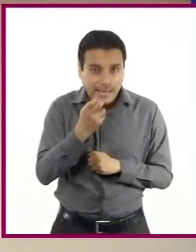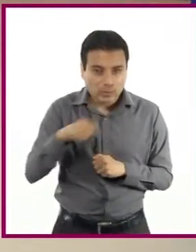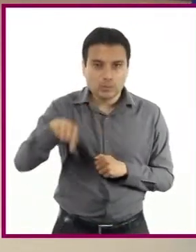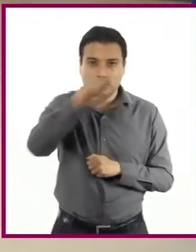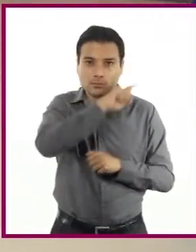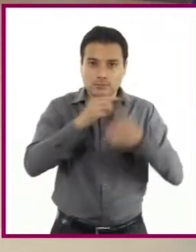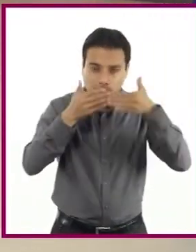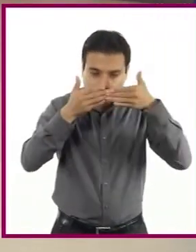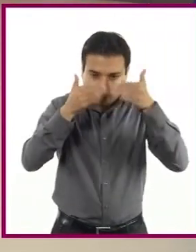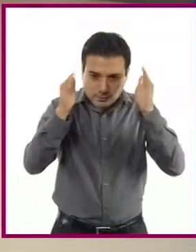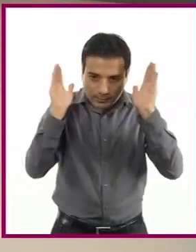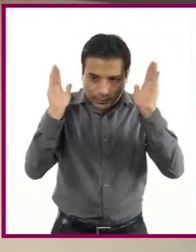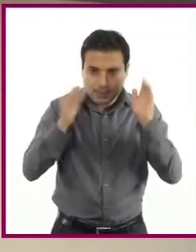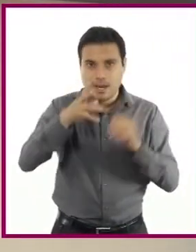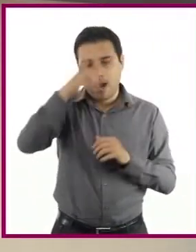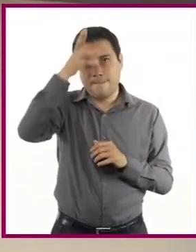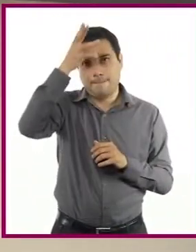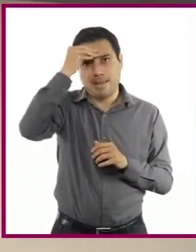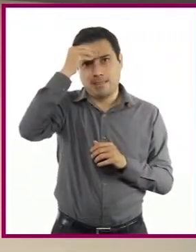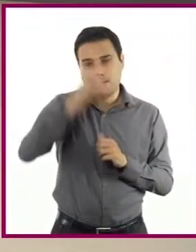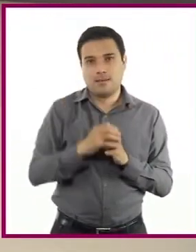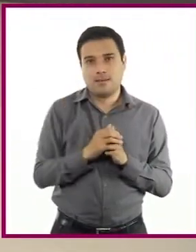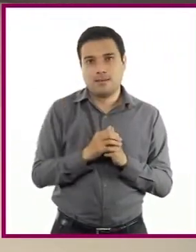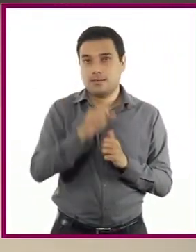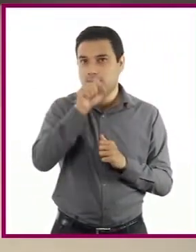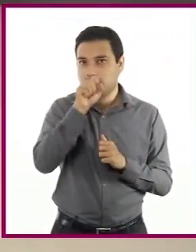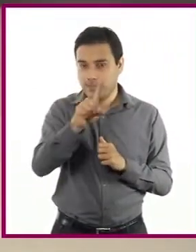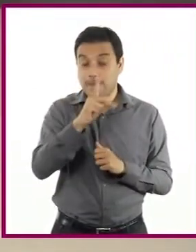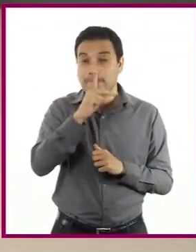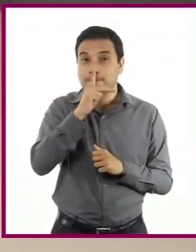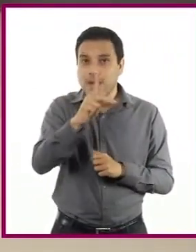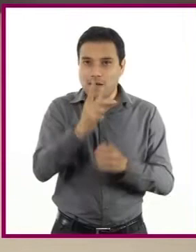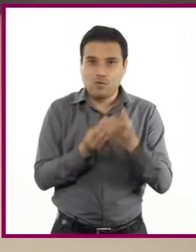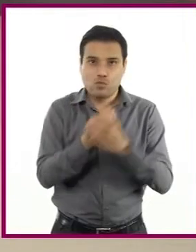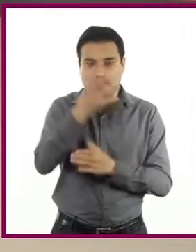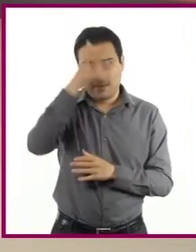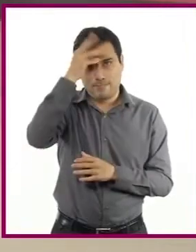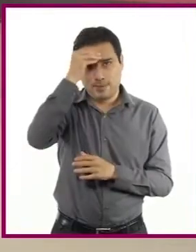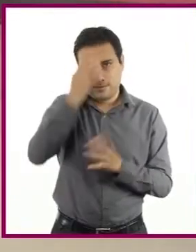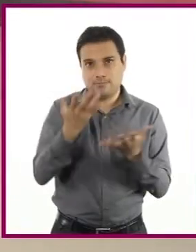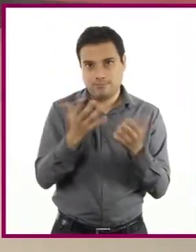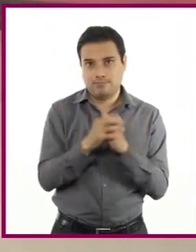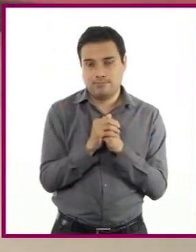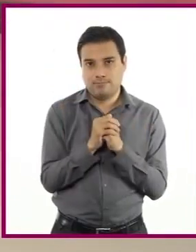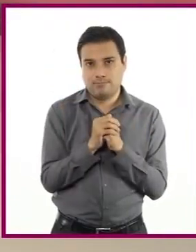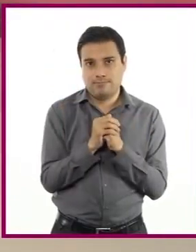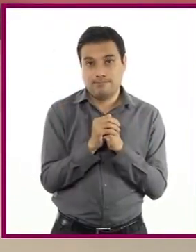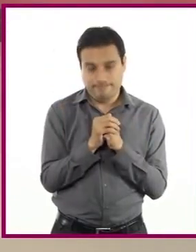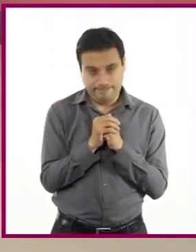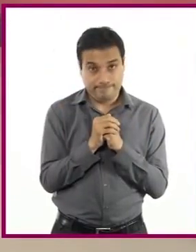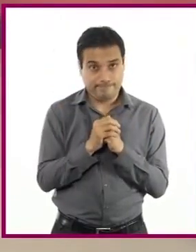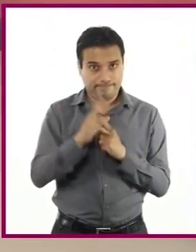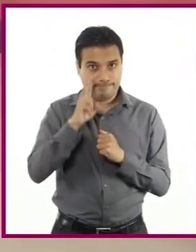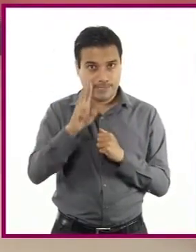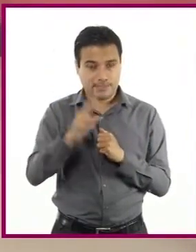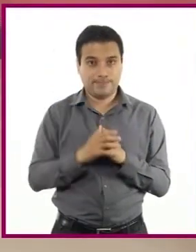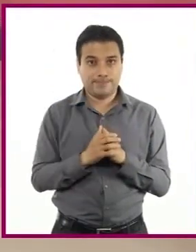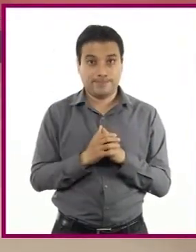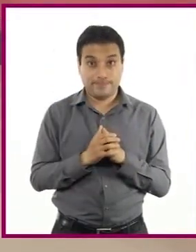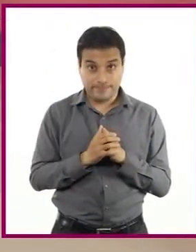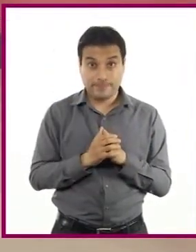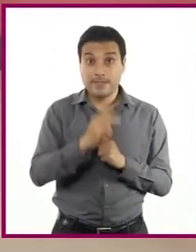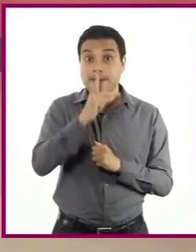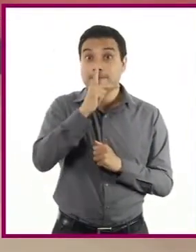de aprendizaje y contribuye a incrementar su vocabulario. Vemos, por tanto, que la entrada